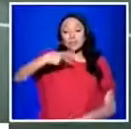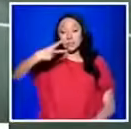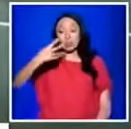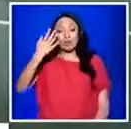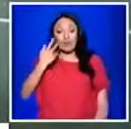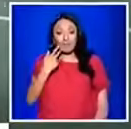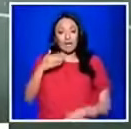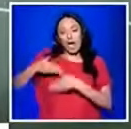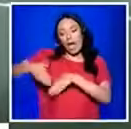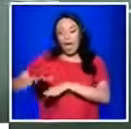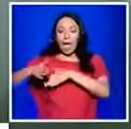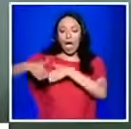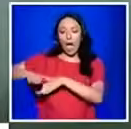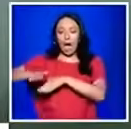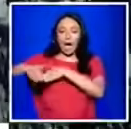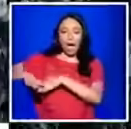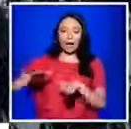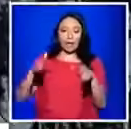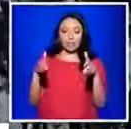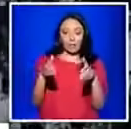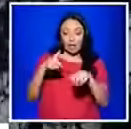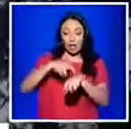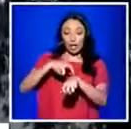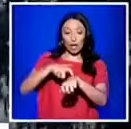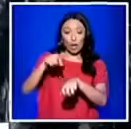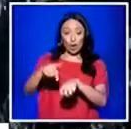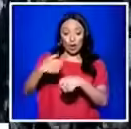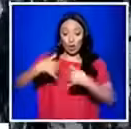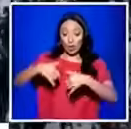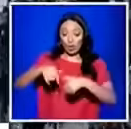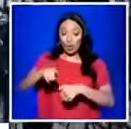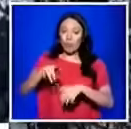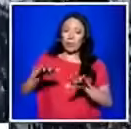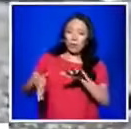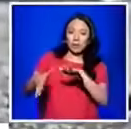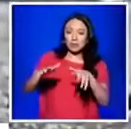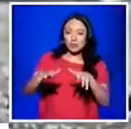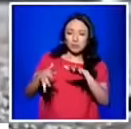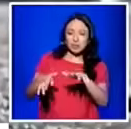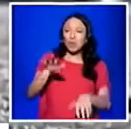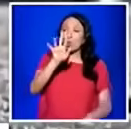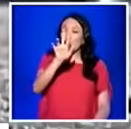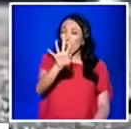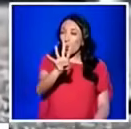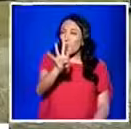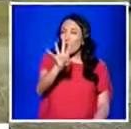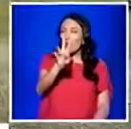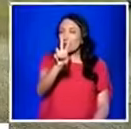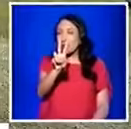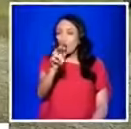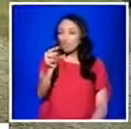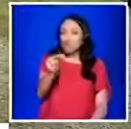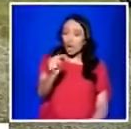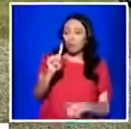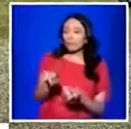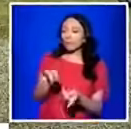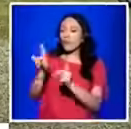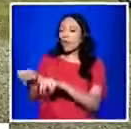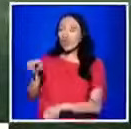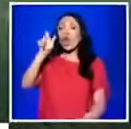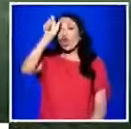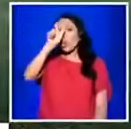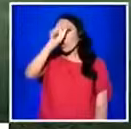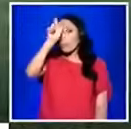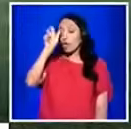el estado de Nevada y para la hora del partido se prevé tener una temperatura de 42 grados. Mientras que el domingo 30 de